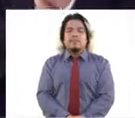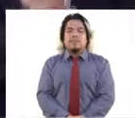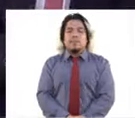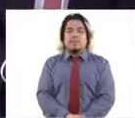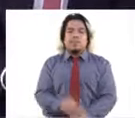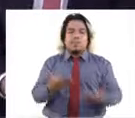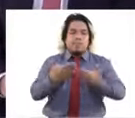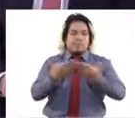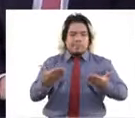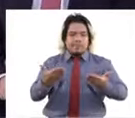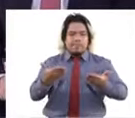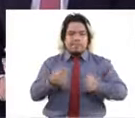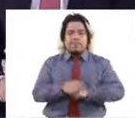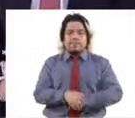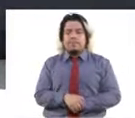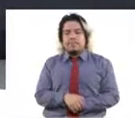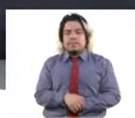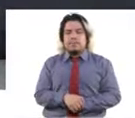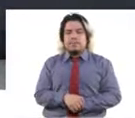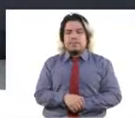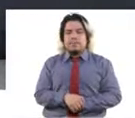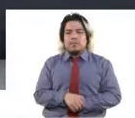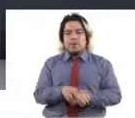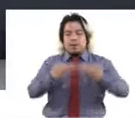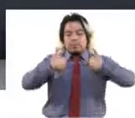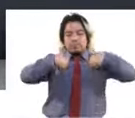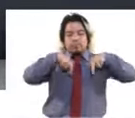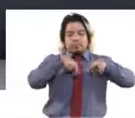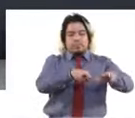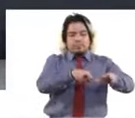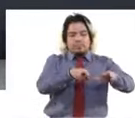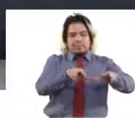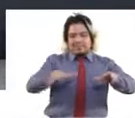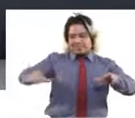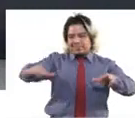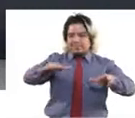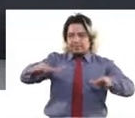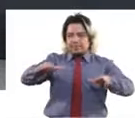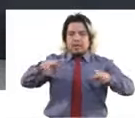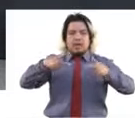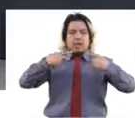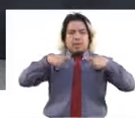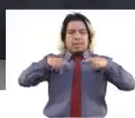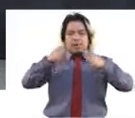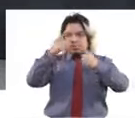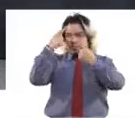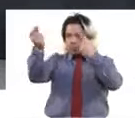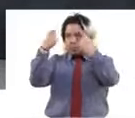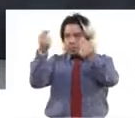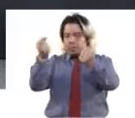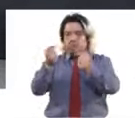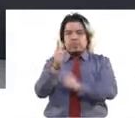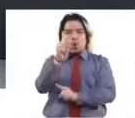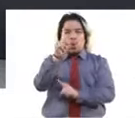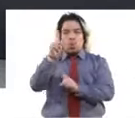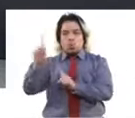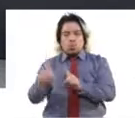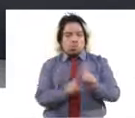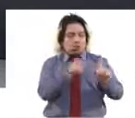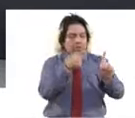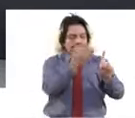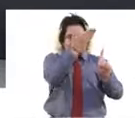A continuación, en representación de todo el personal que hoy se gradúa, escucharemos la